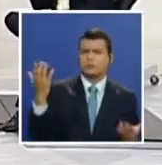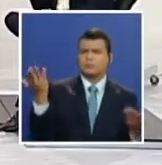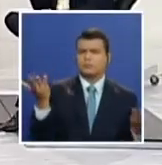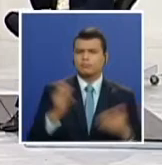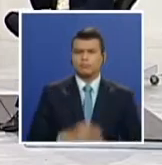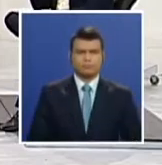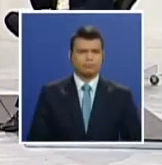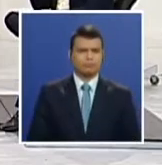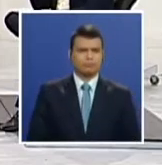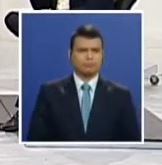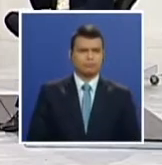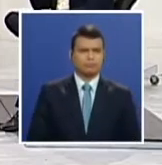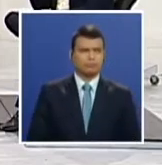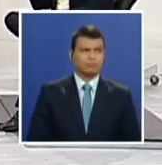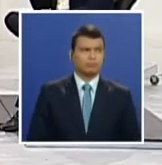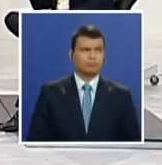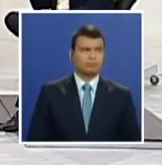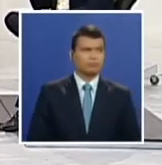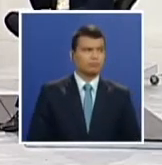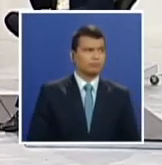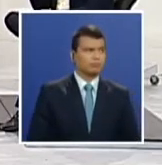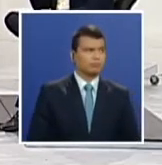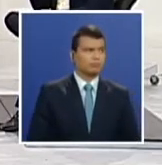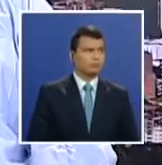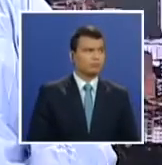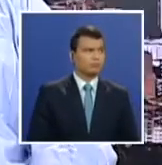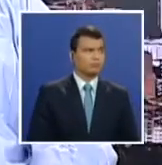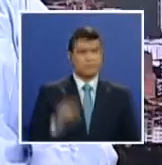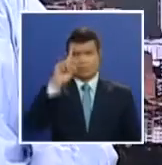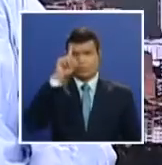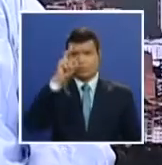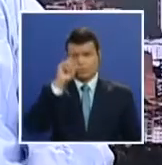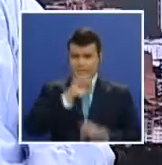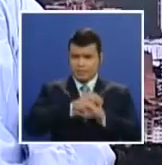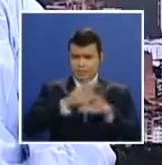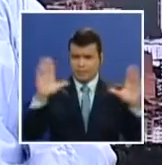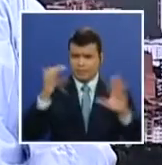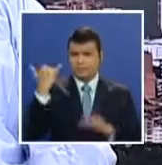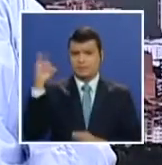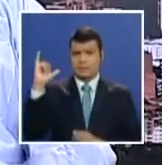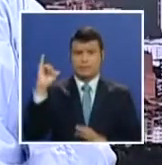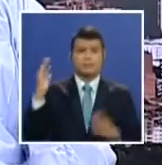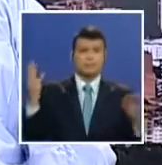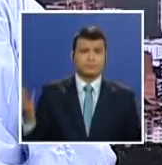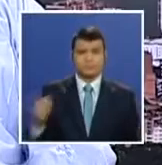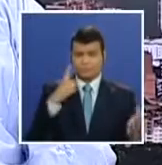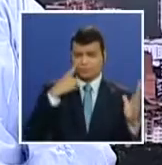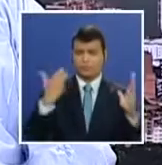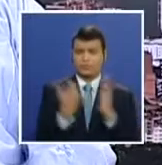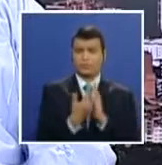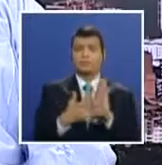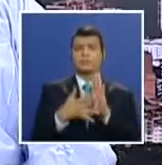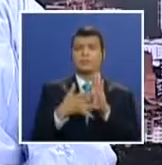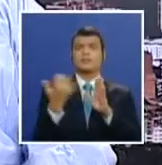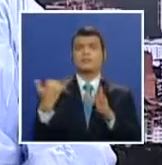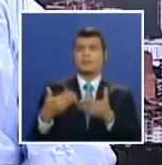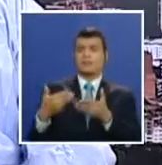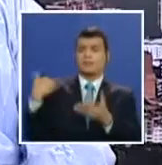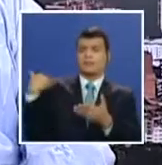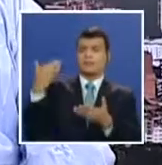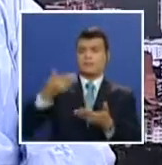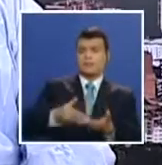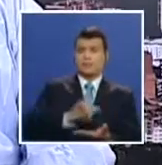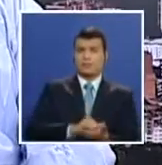el gobierno yo creo que ya es claro y lo debemos decir y ha demostrado en los últimos meses que es una